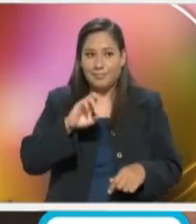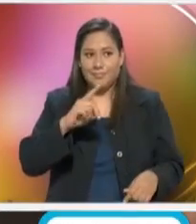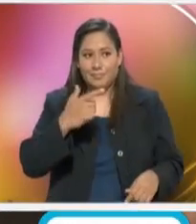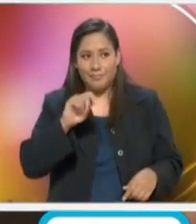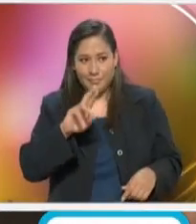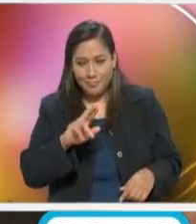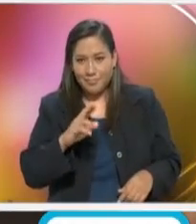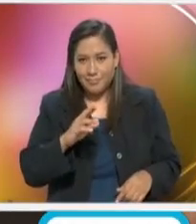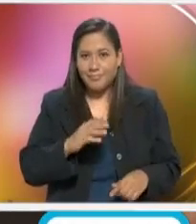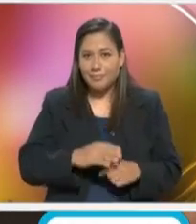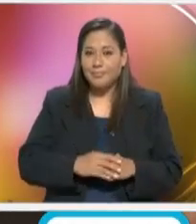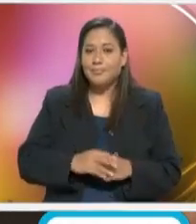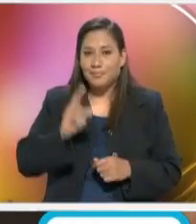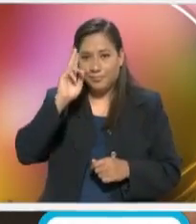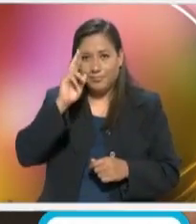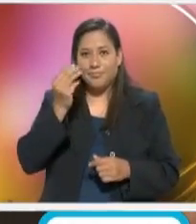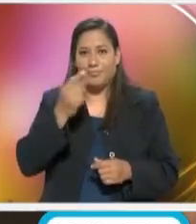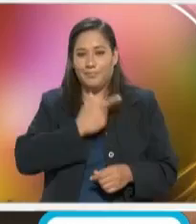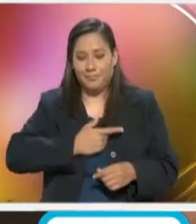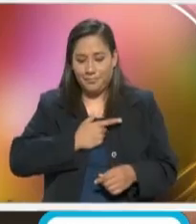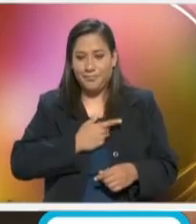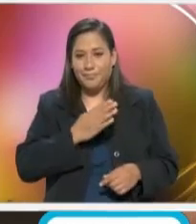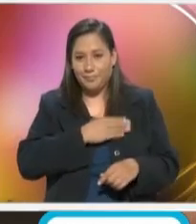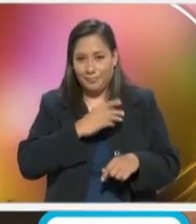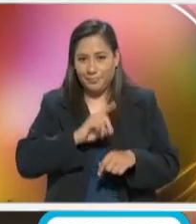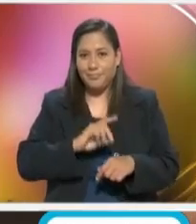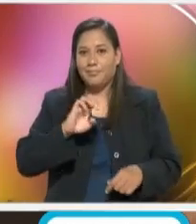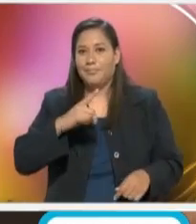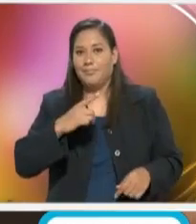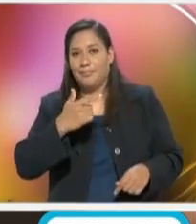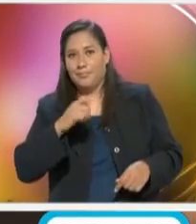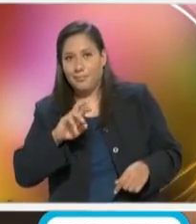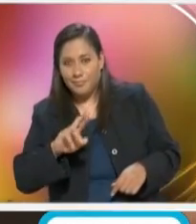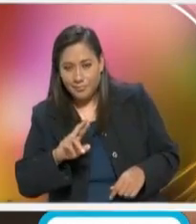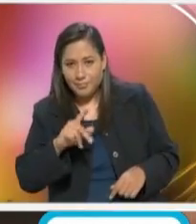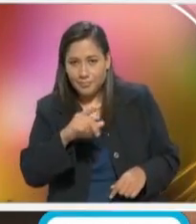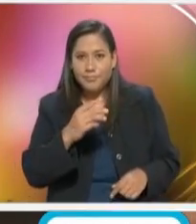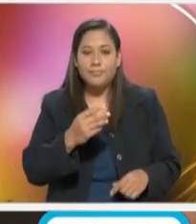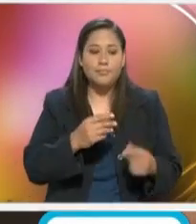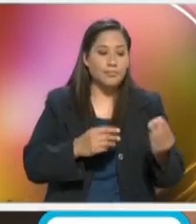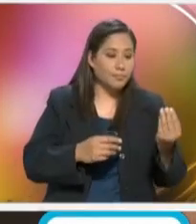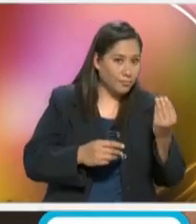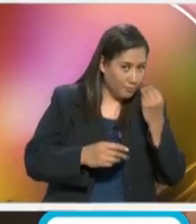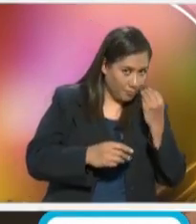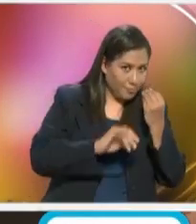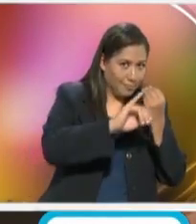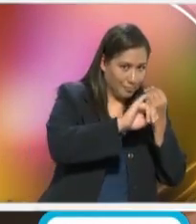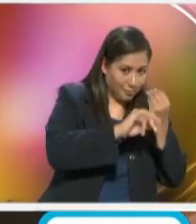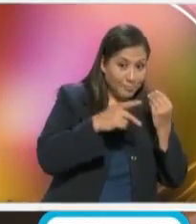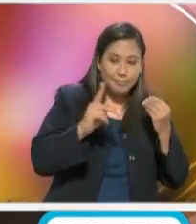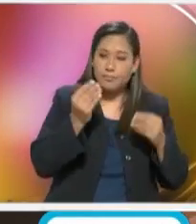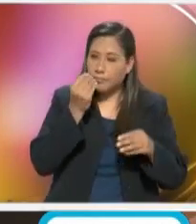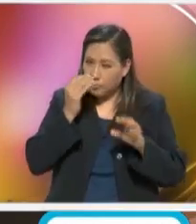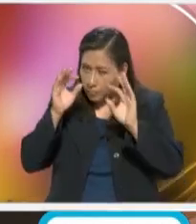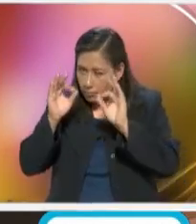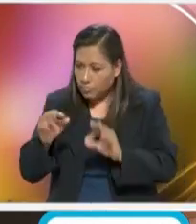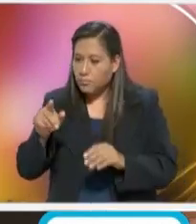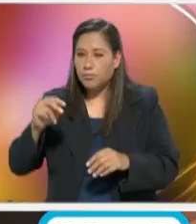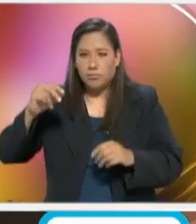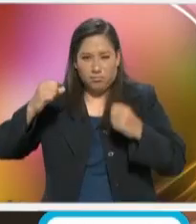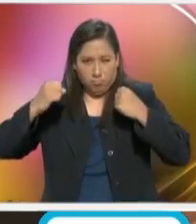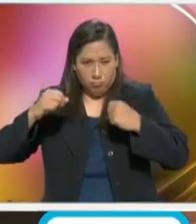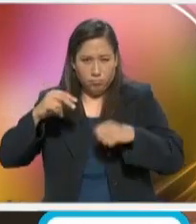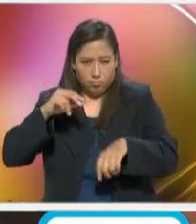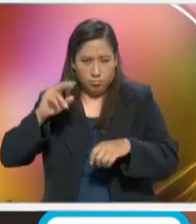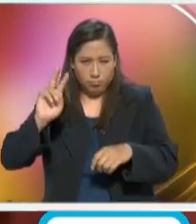tal? Mucho gusto, Gaby. Así es. Buenos días, Edgar. Juan, Hola, educación y alimentación, dos derechos fundamentales. Lo que dijiste ahorita a mí me parece clave, no